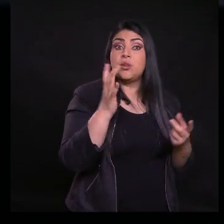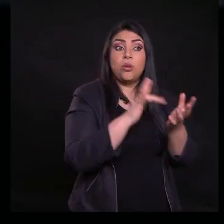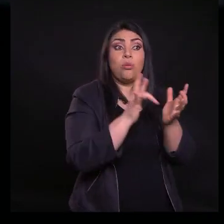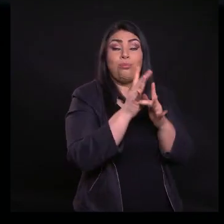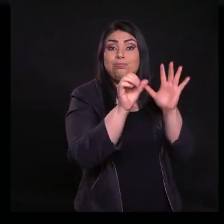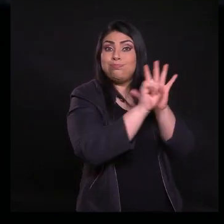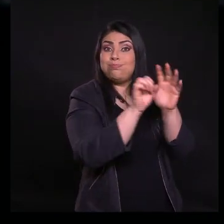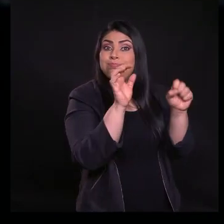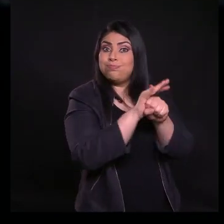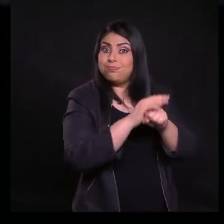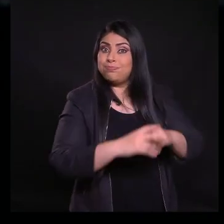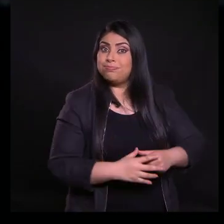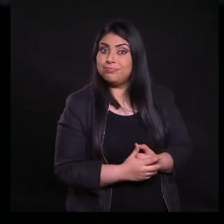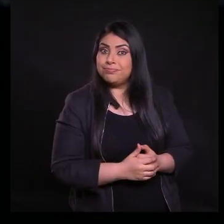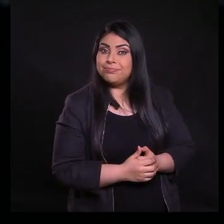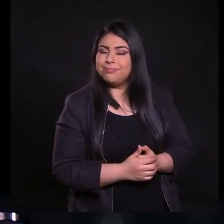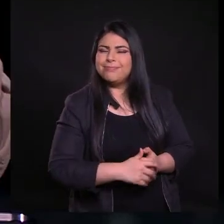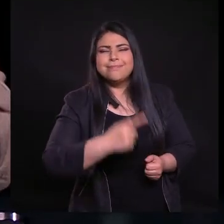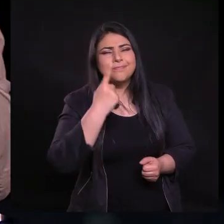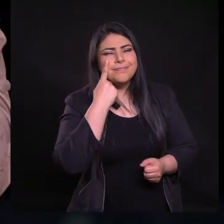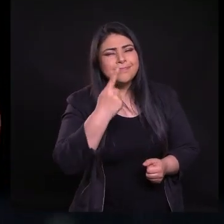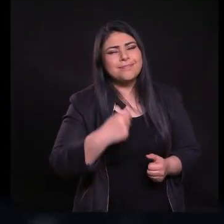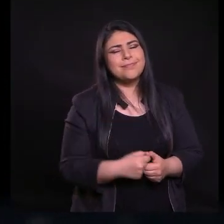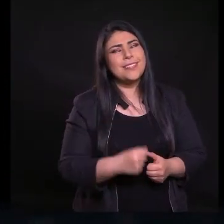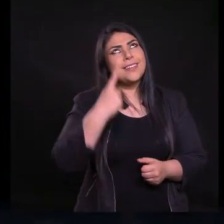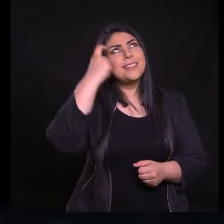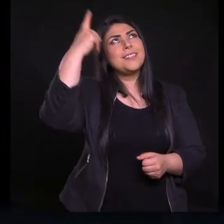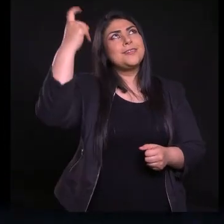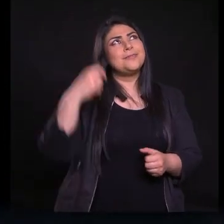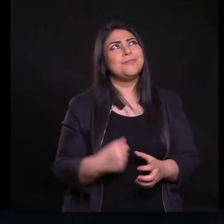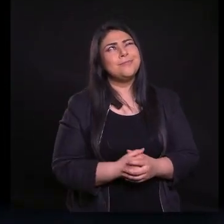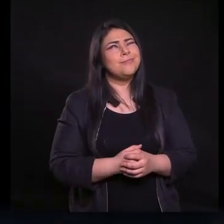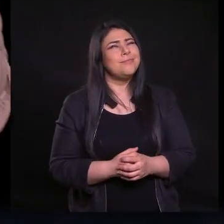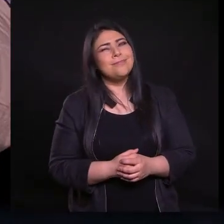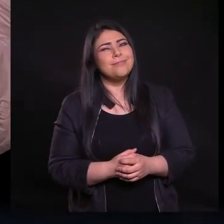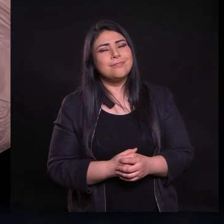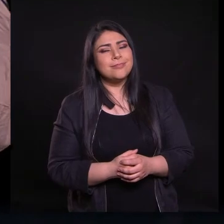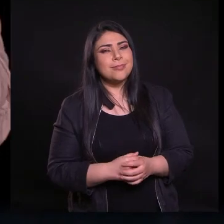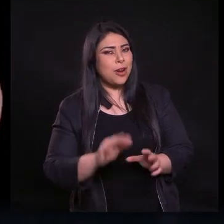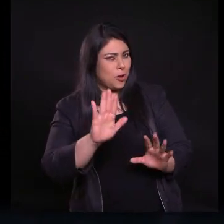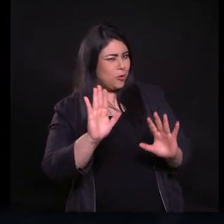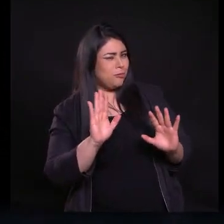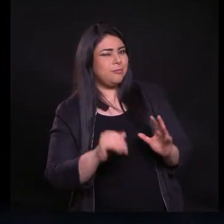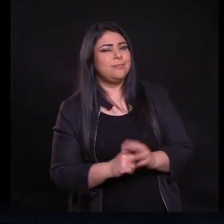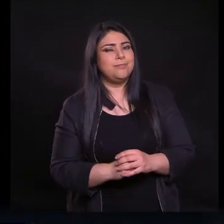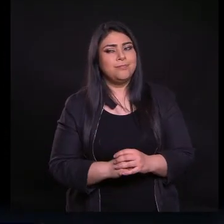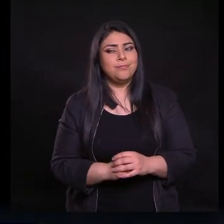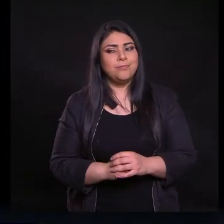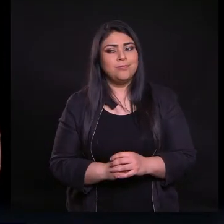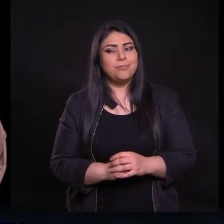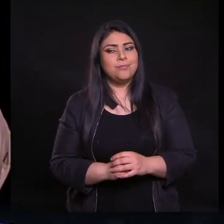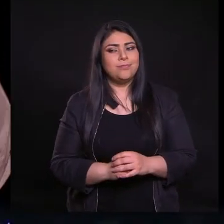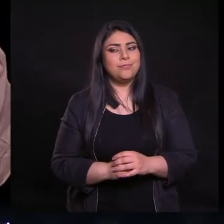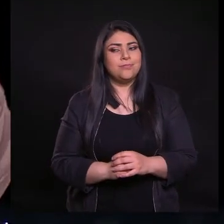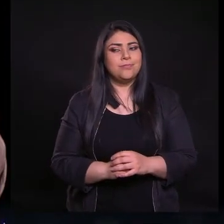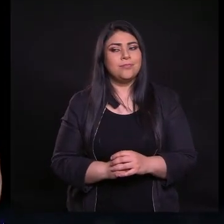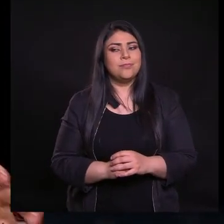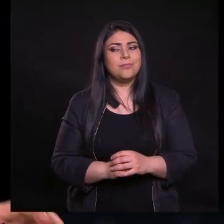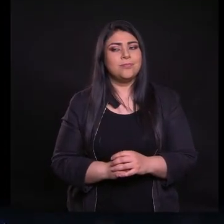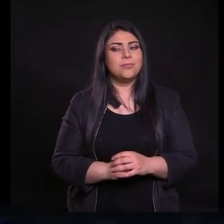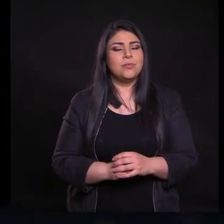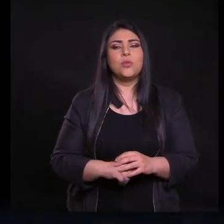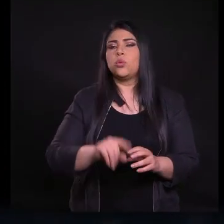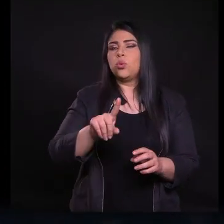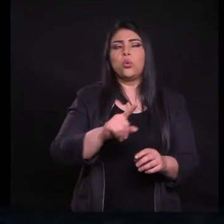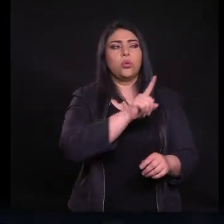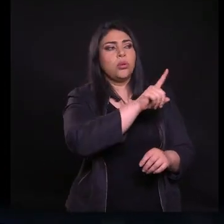quiero que te pongas a pensar en algo imagínate que tú vienes y le haces puede decirlo así entre comillas un favor